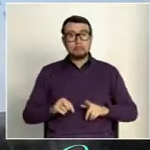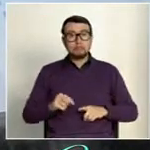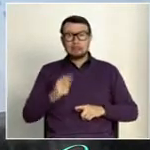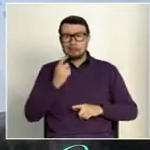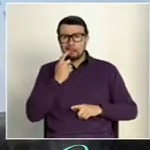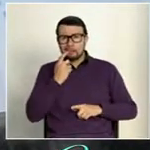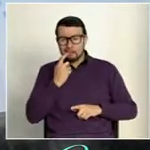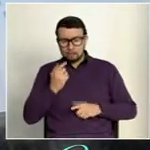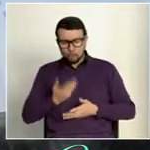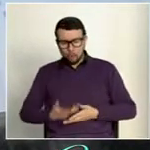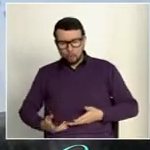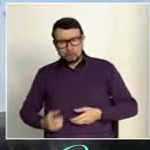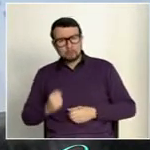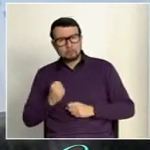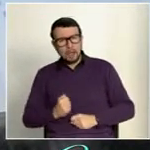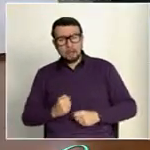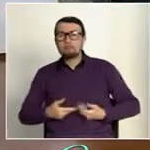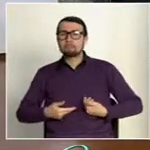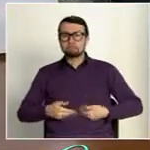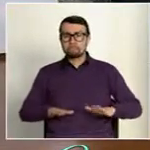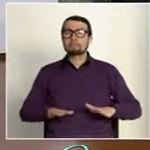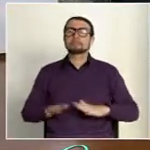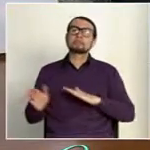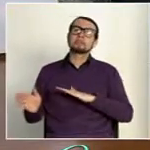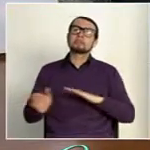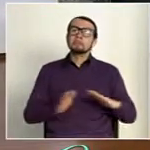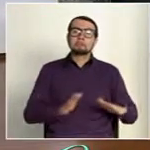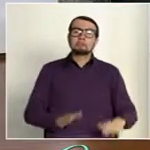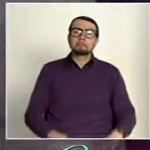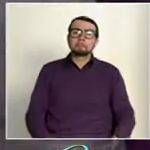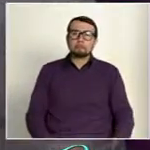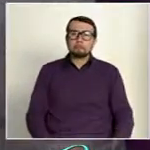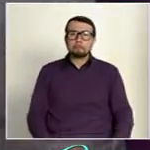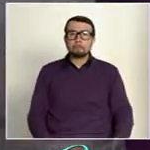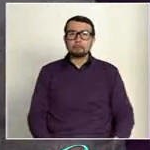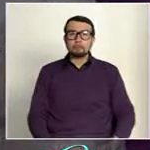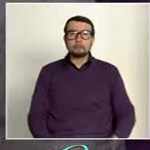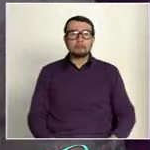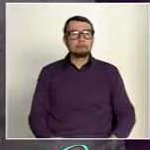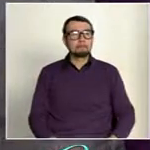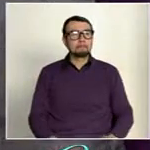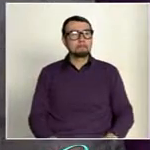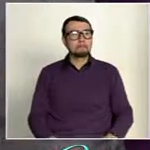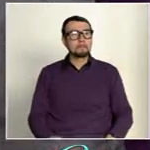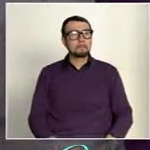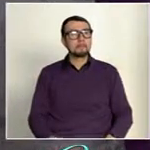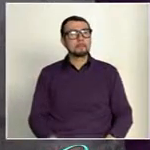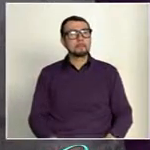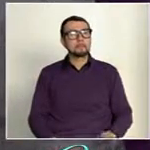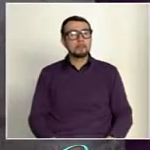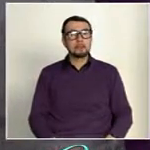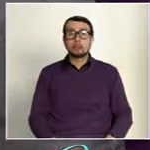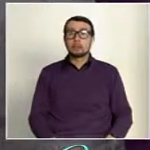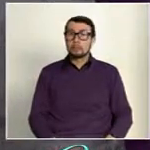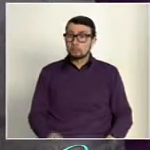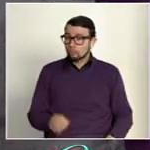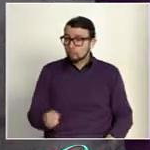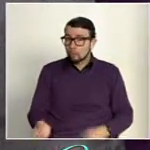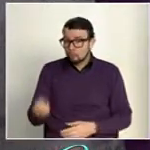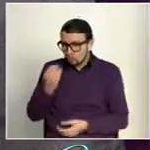pesados. Bueno, una de las cosas es que nosotros debemos de complementarle al